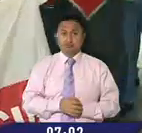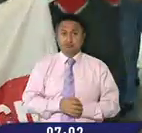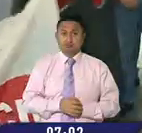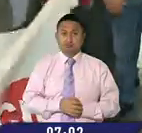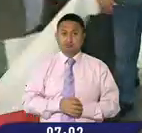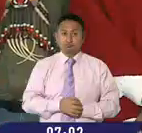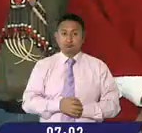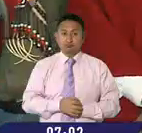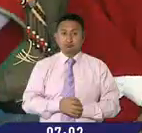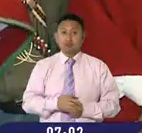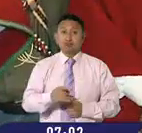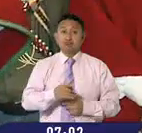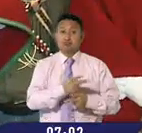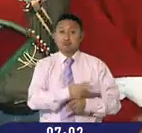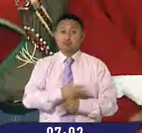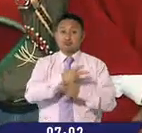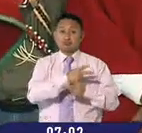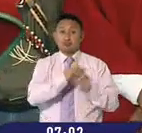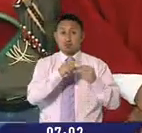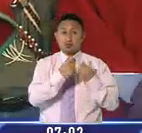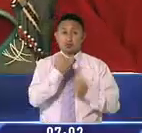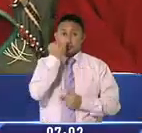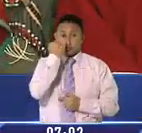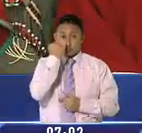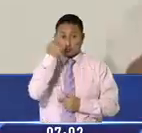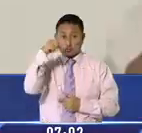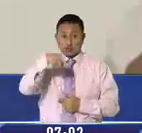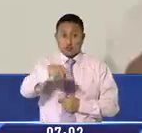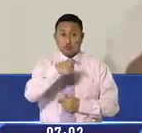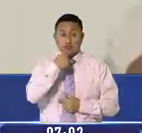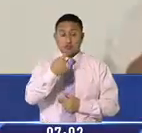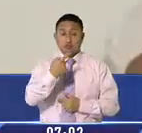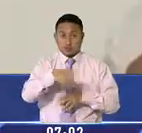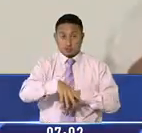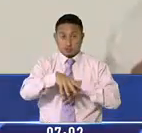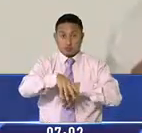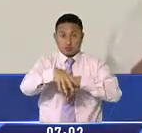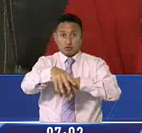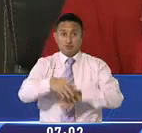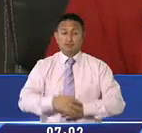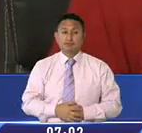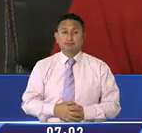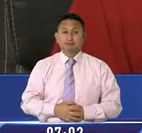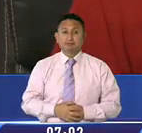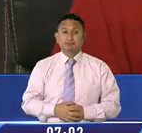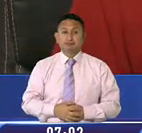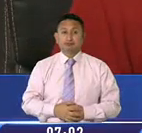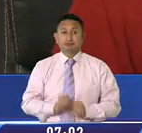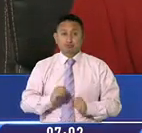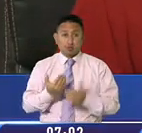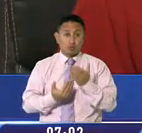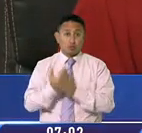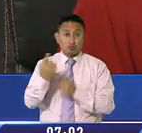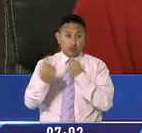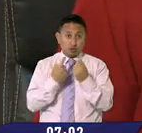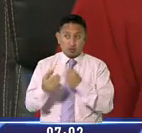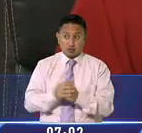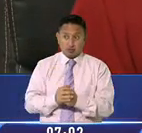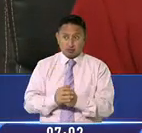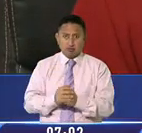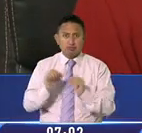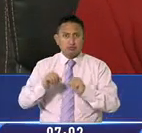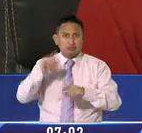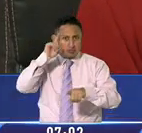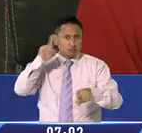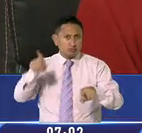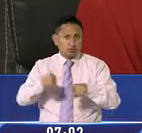CONAIE sobre las anunciadas movilizaciones. Si hay un nuevo diálogo, ojalá sea así, porque el diálogo es parte